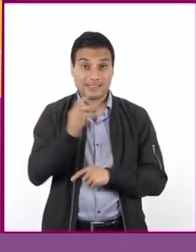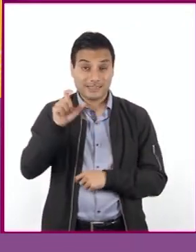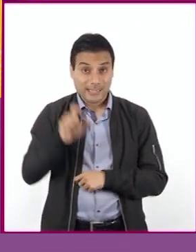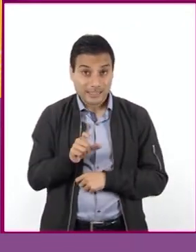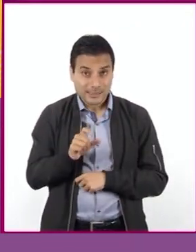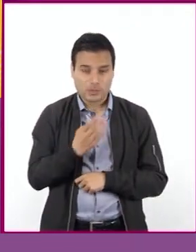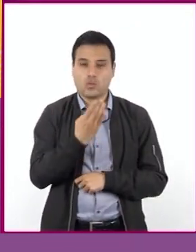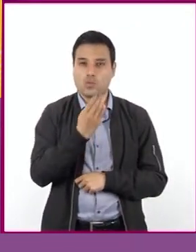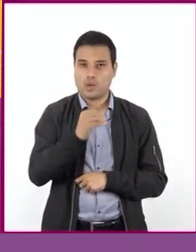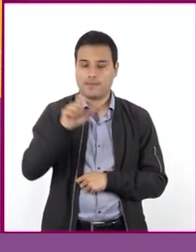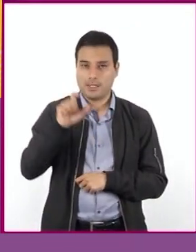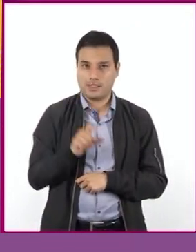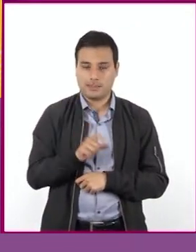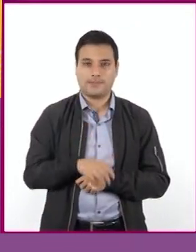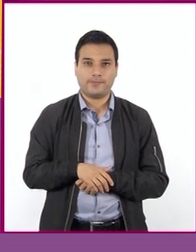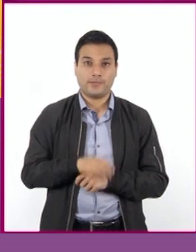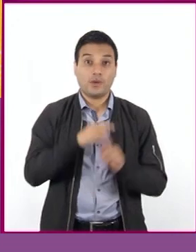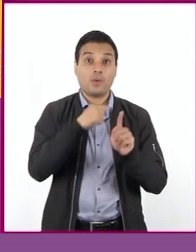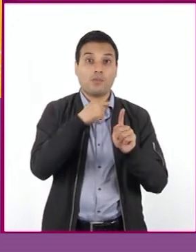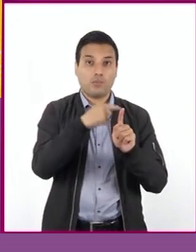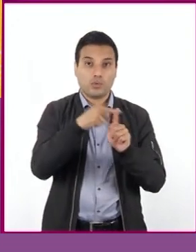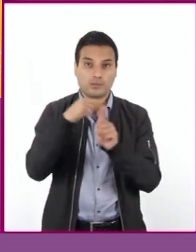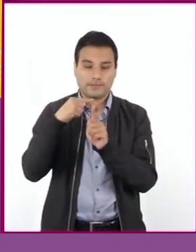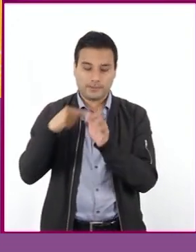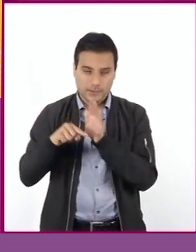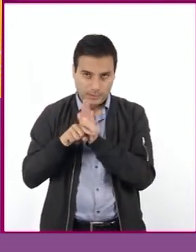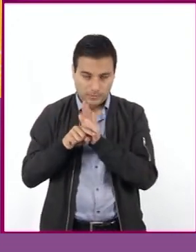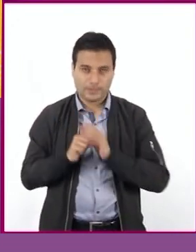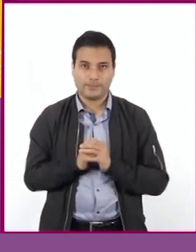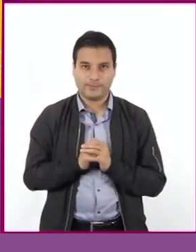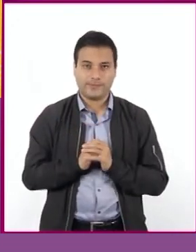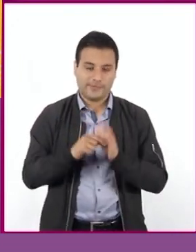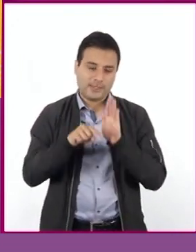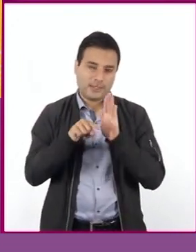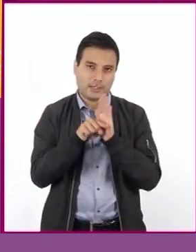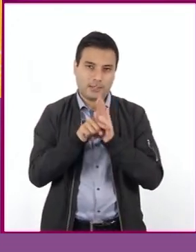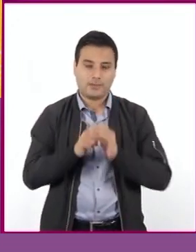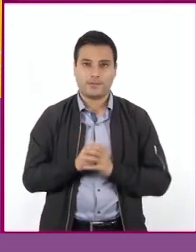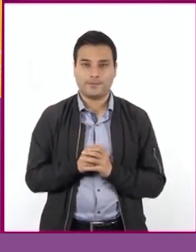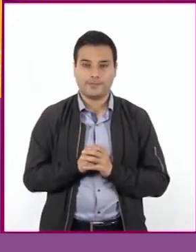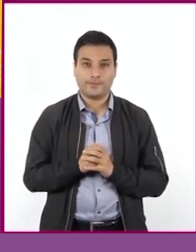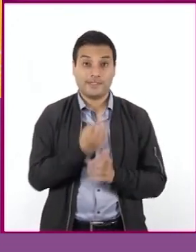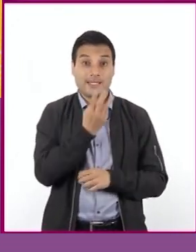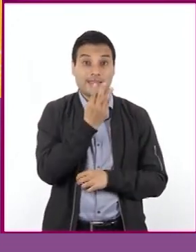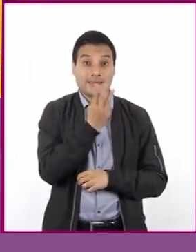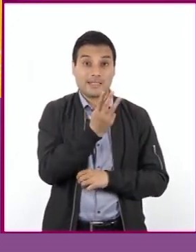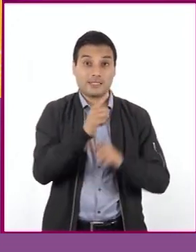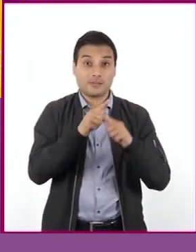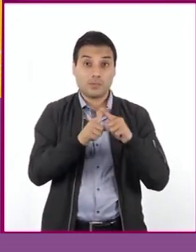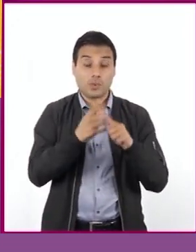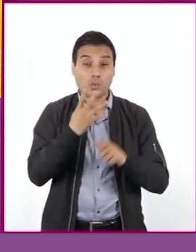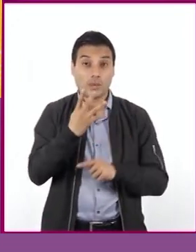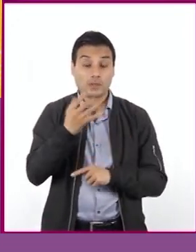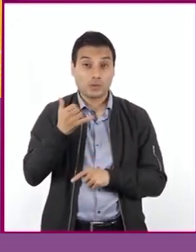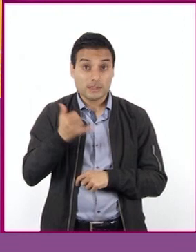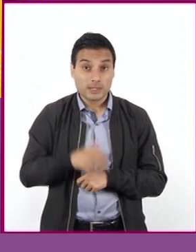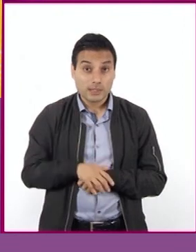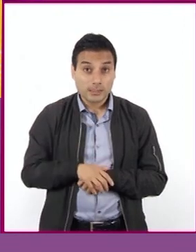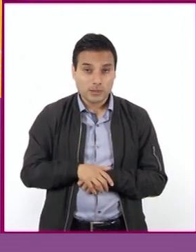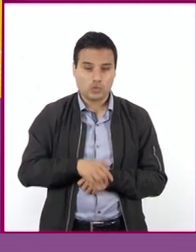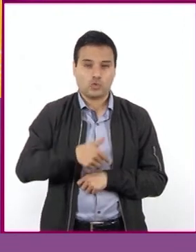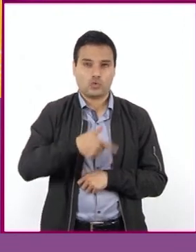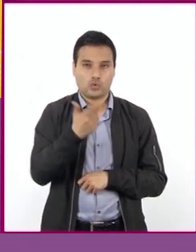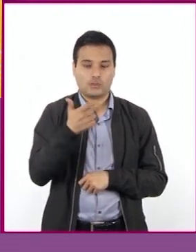a 9x. Positivo por negativo es negativo. 3 por 4y igual a